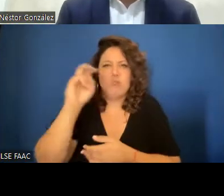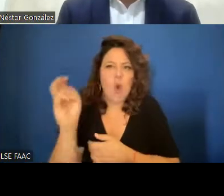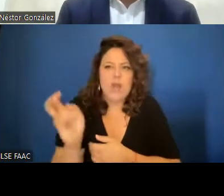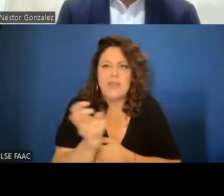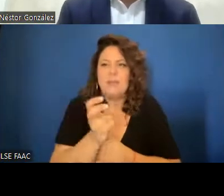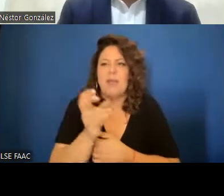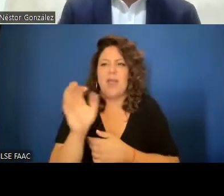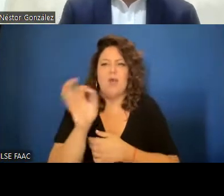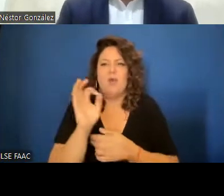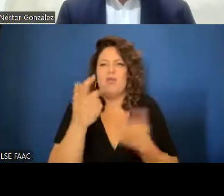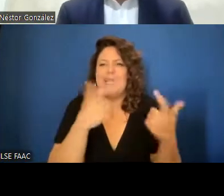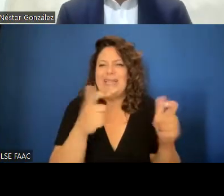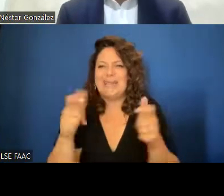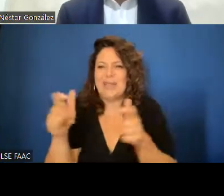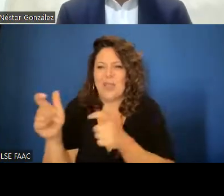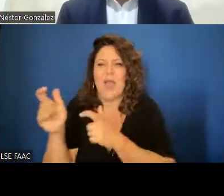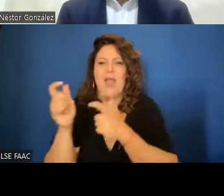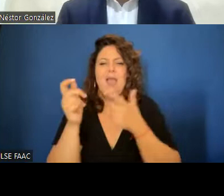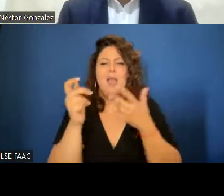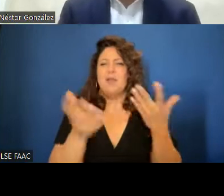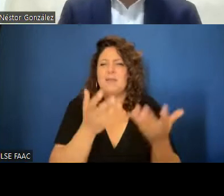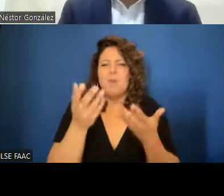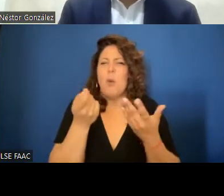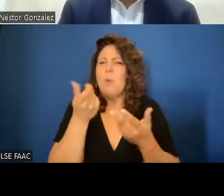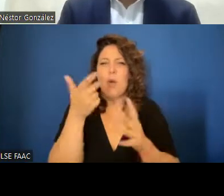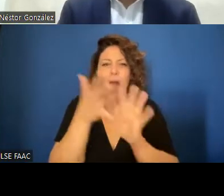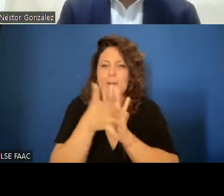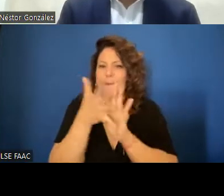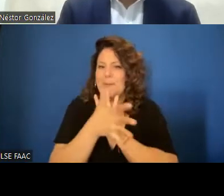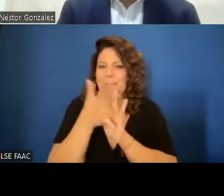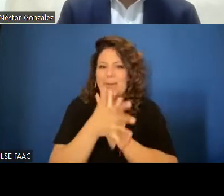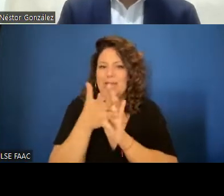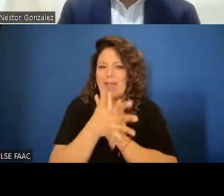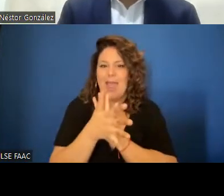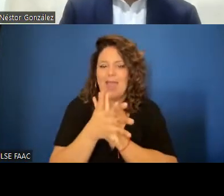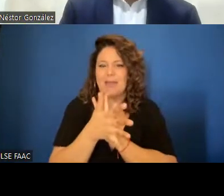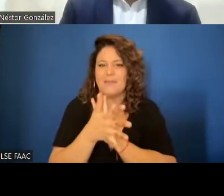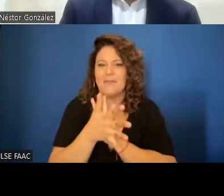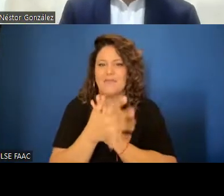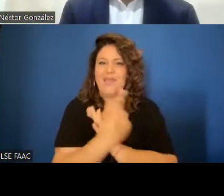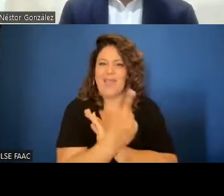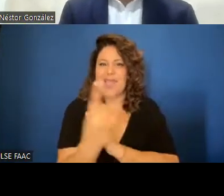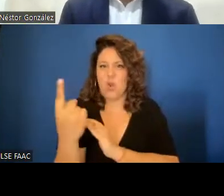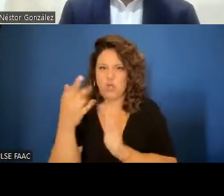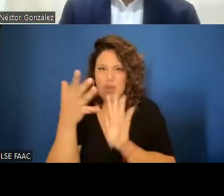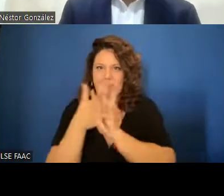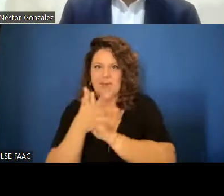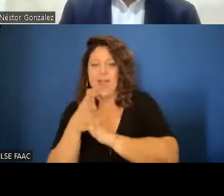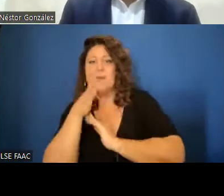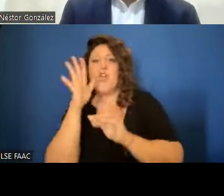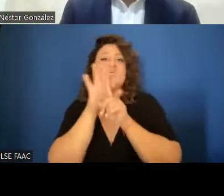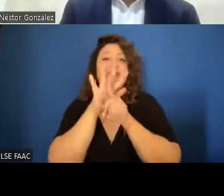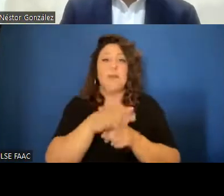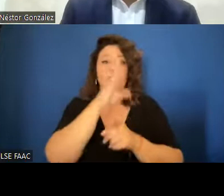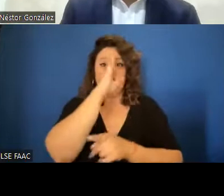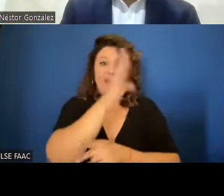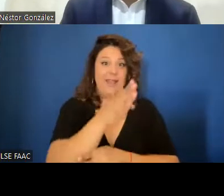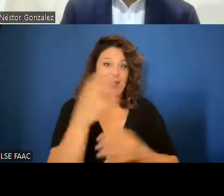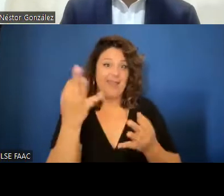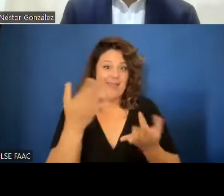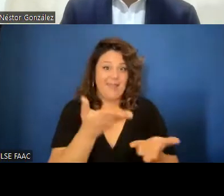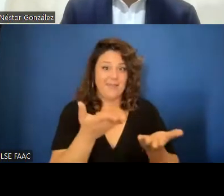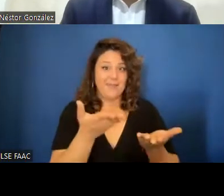no discriminación, que va a servir un poco como aglutinante de todas las denuncias que puedan surgir en esta materia y que puede elaborar informes